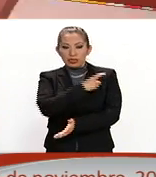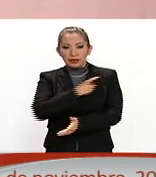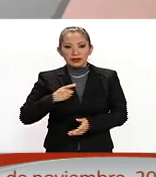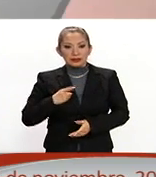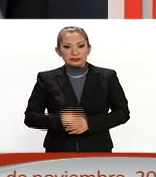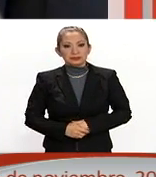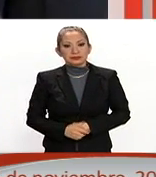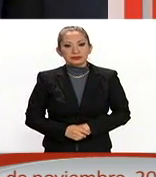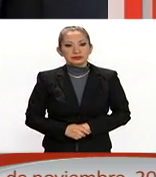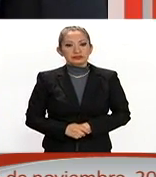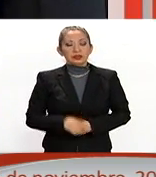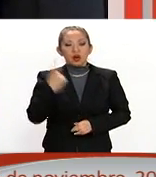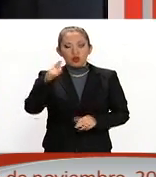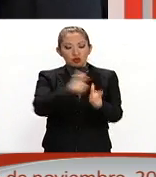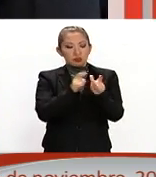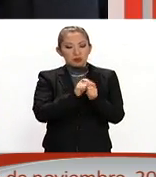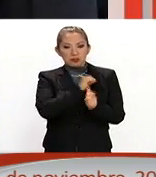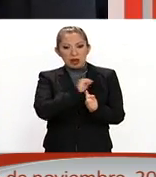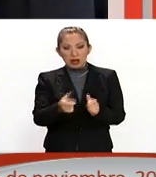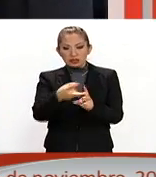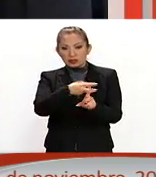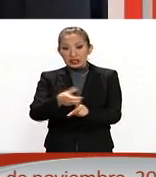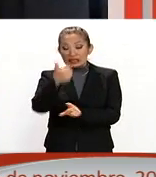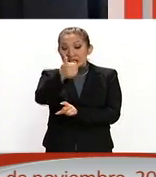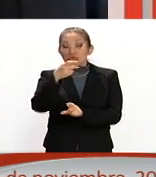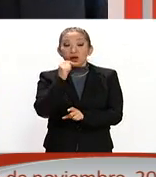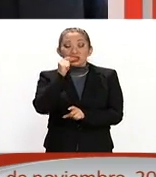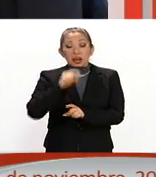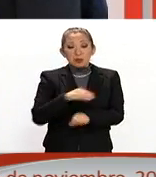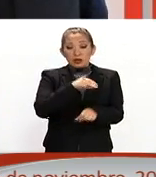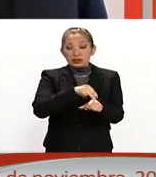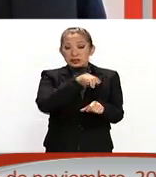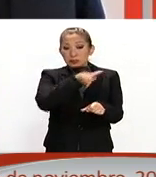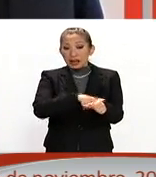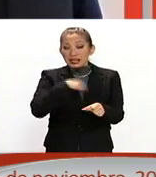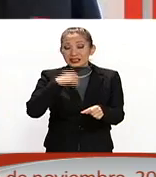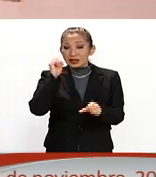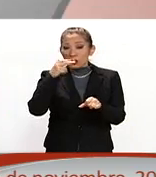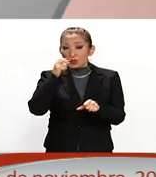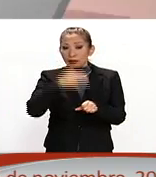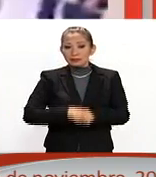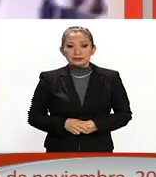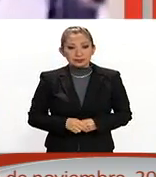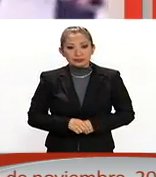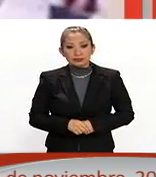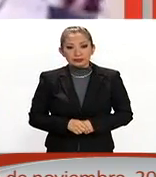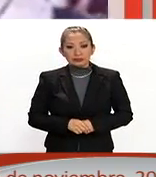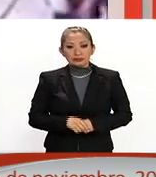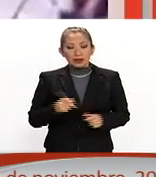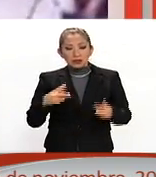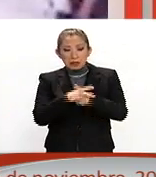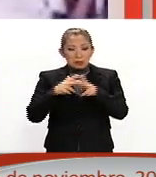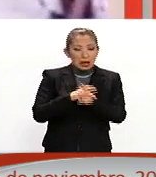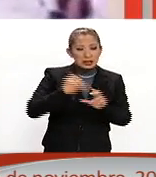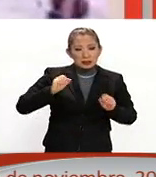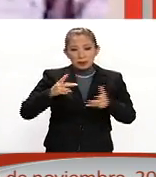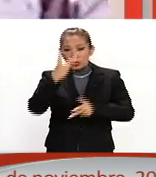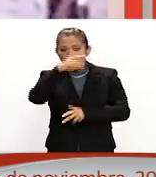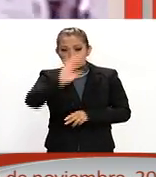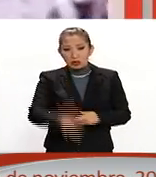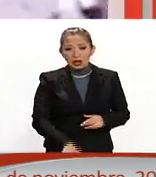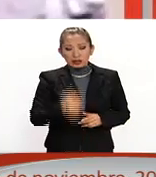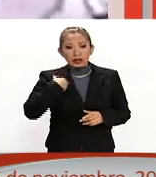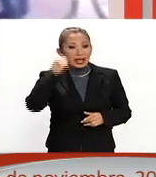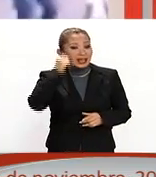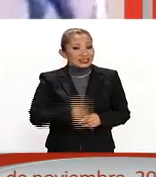adeudos. Un comando armado secuestra a 6 policías municipales en Madera, Chihuahua. Enfrentamiento en Chiapas deja 2